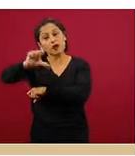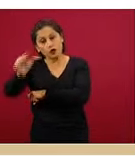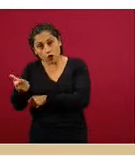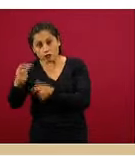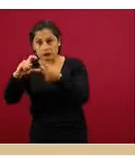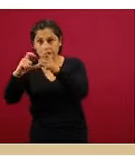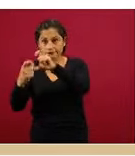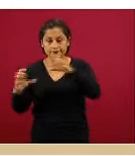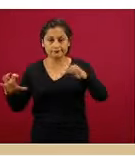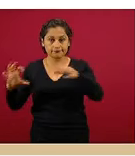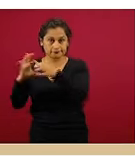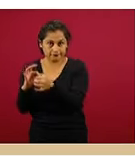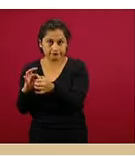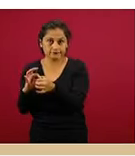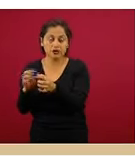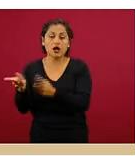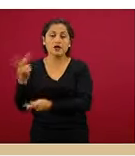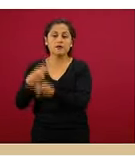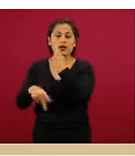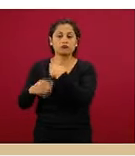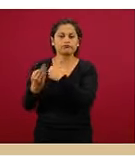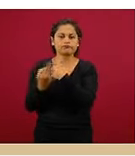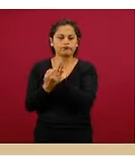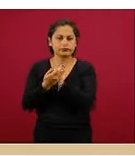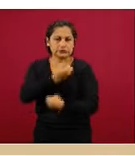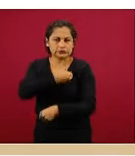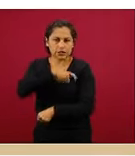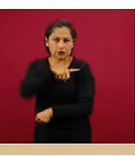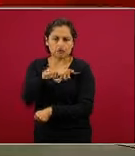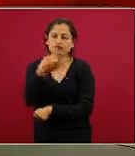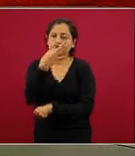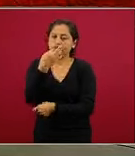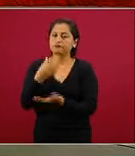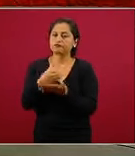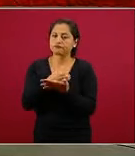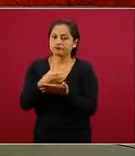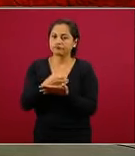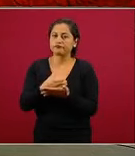moléculas tiene algunos efectos medicatorios muy importantes. Siguiente.